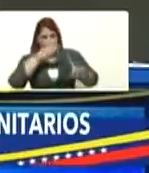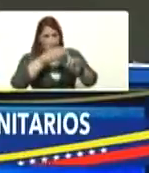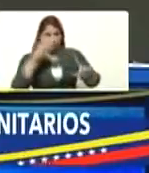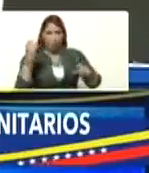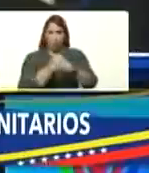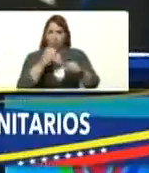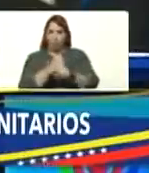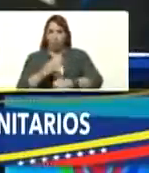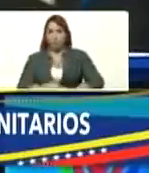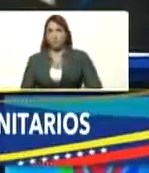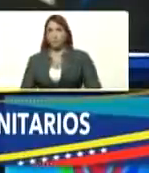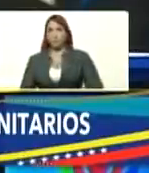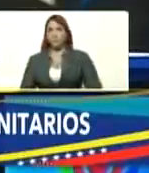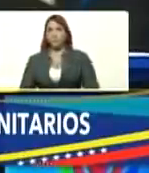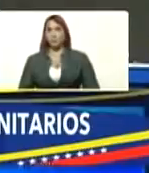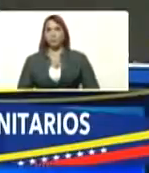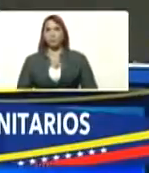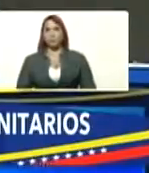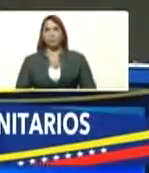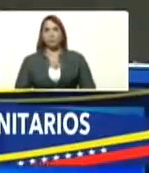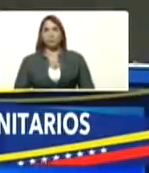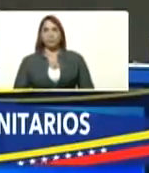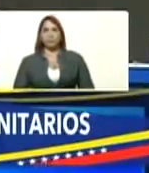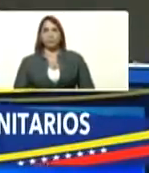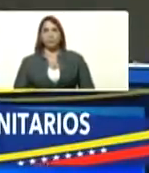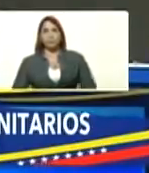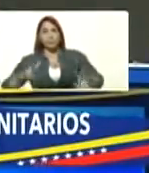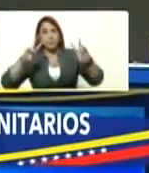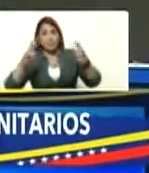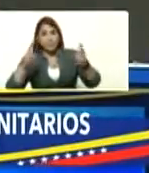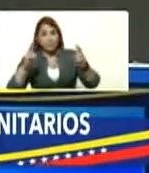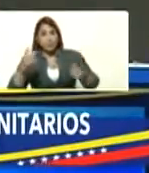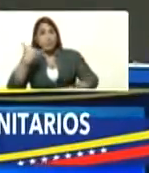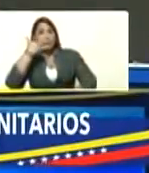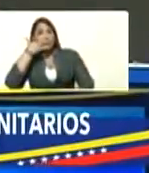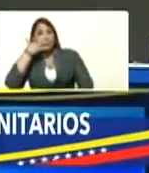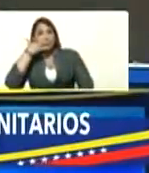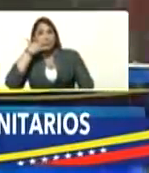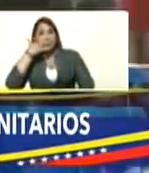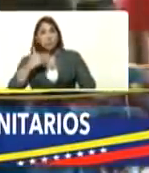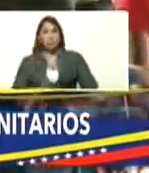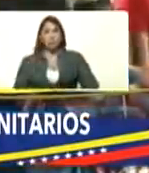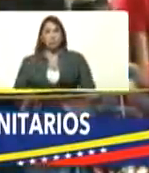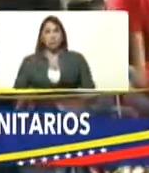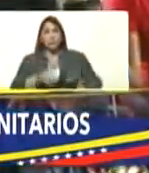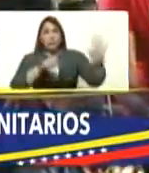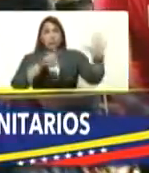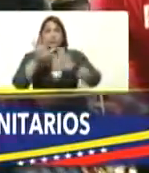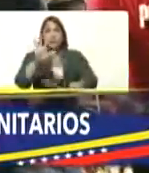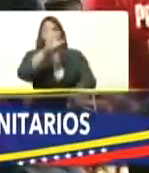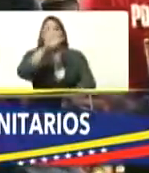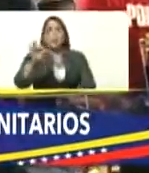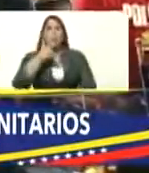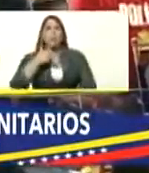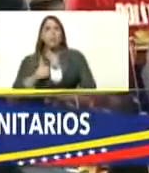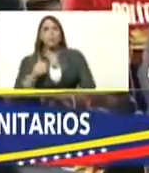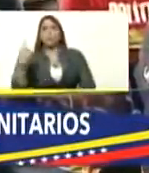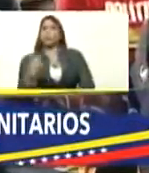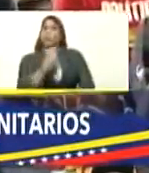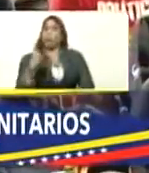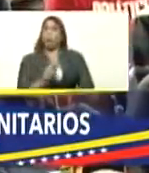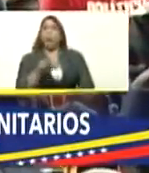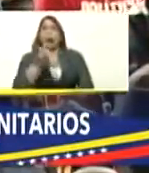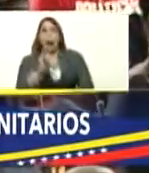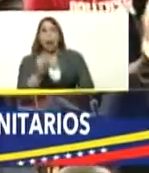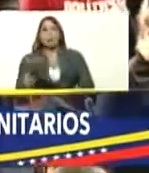Grave, muy grave. Y así, en materia de telefonía, el 65% nos dicen que solo le sirve un